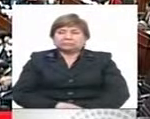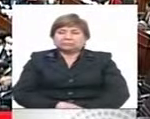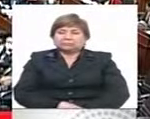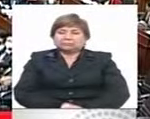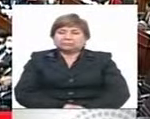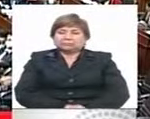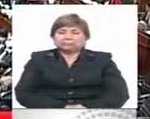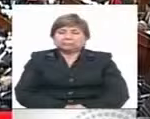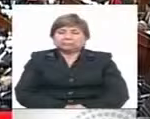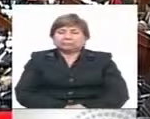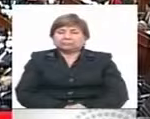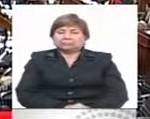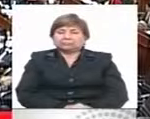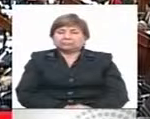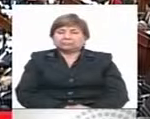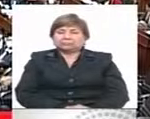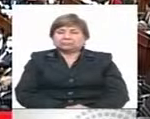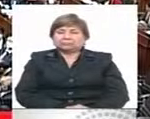Gracias, señora presidenta.